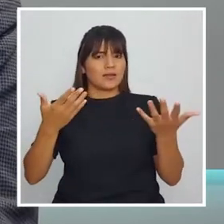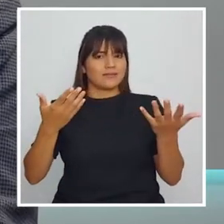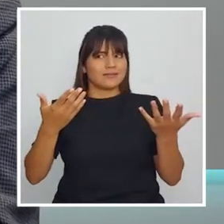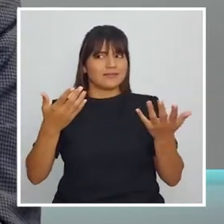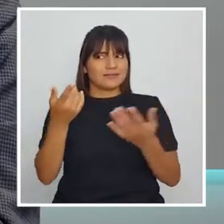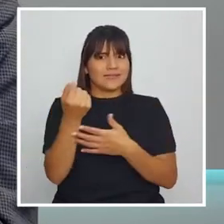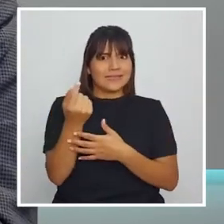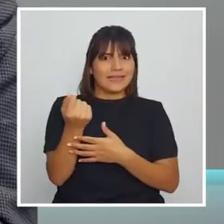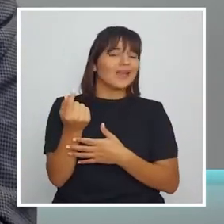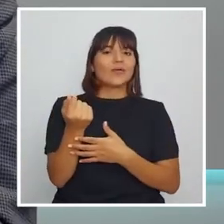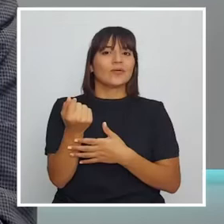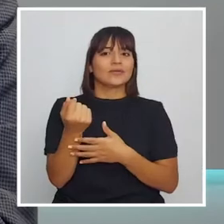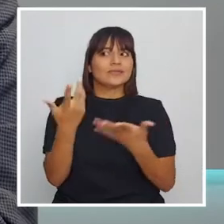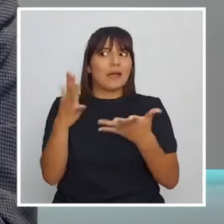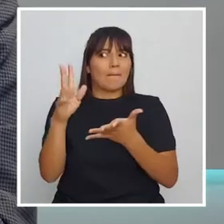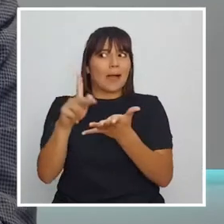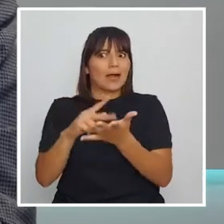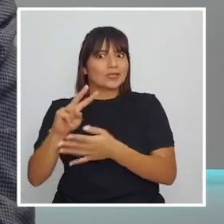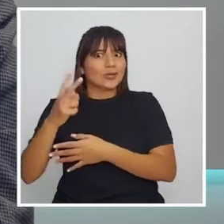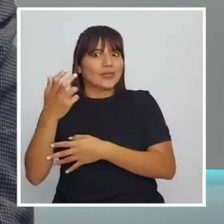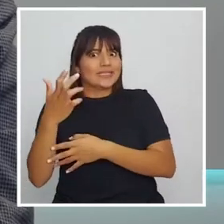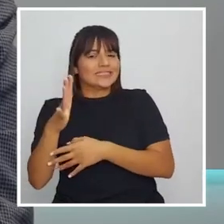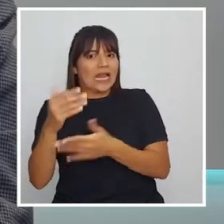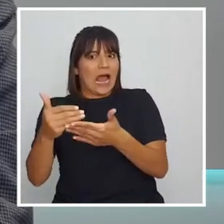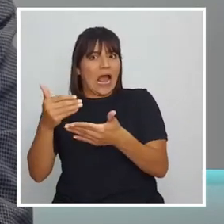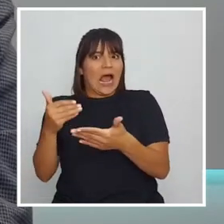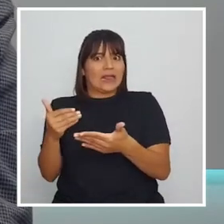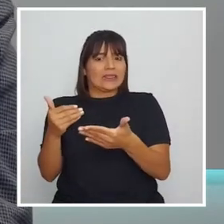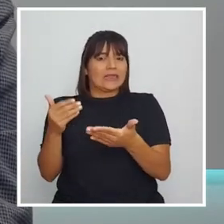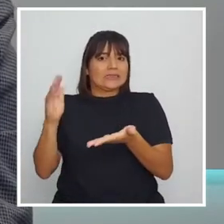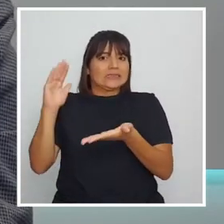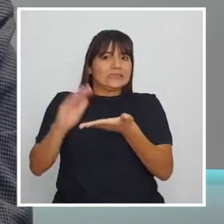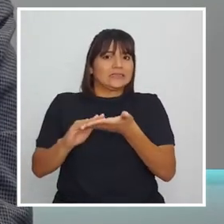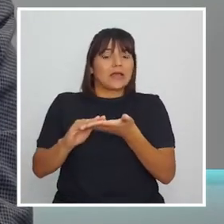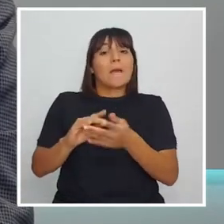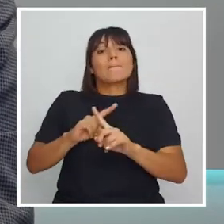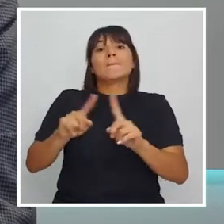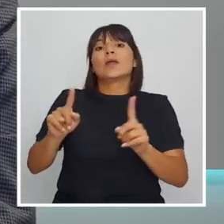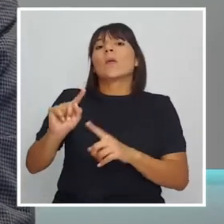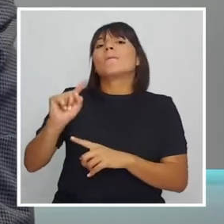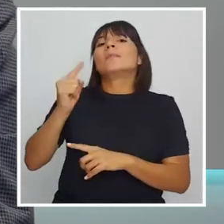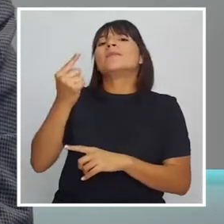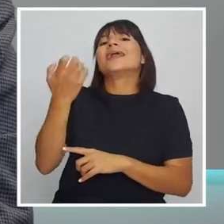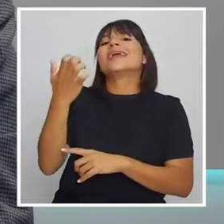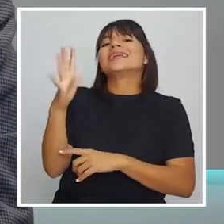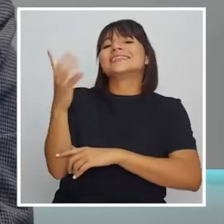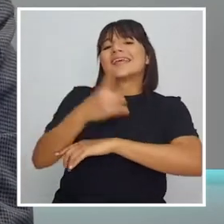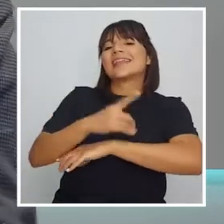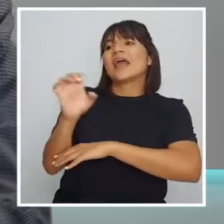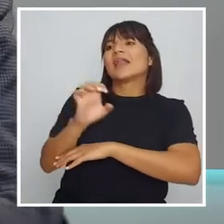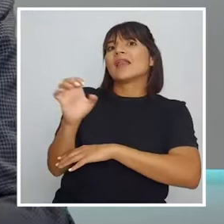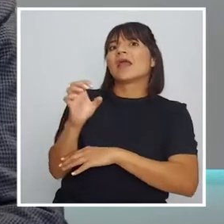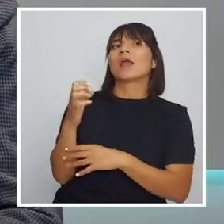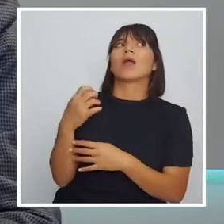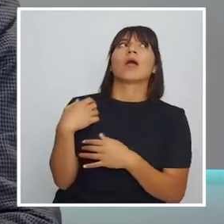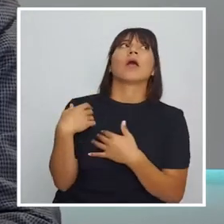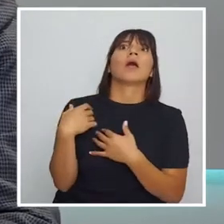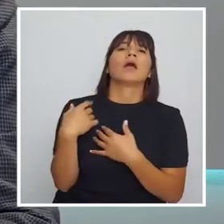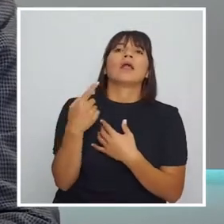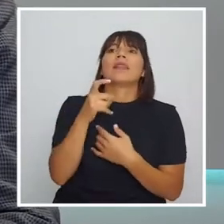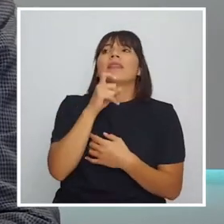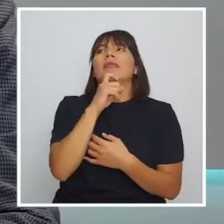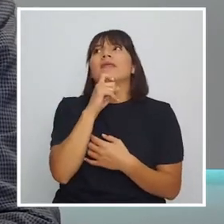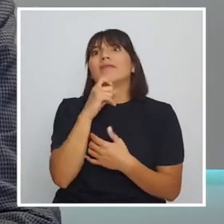de que entonces la primera quincena de enero se nos hace larguísima y entonces nos van pagando por ahí del 14 al 15, pero esa